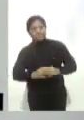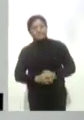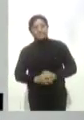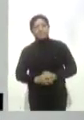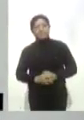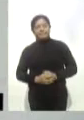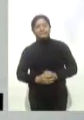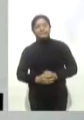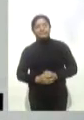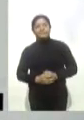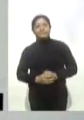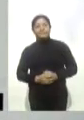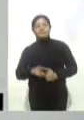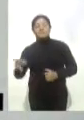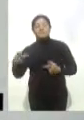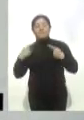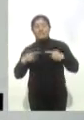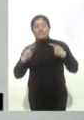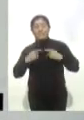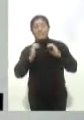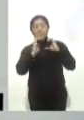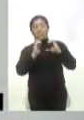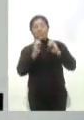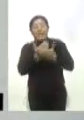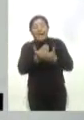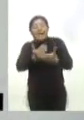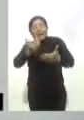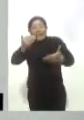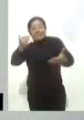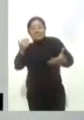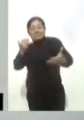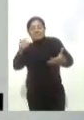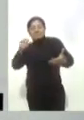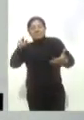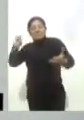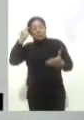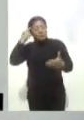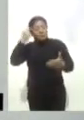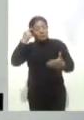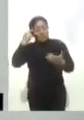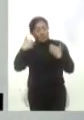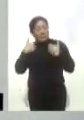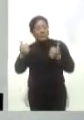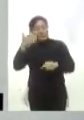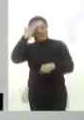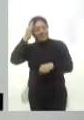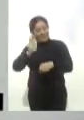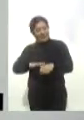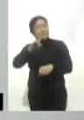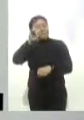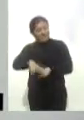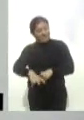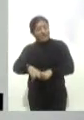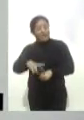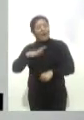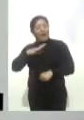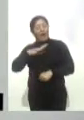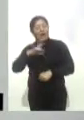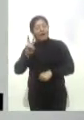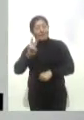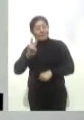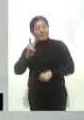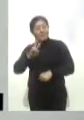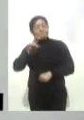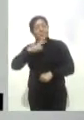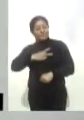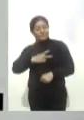prevenga, para que la gente crea y sepa que es ese virus, que sí existe, sí existe